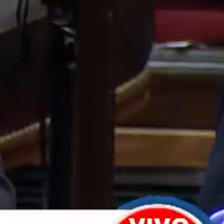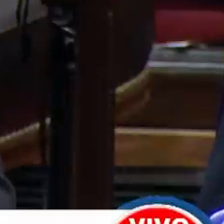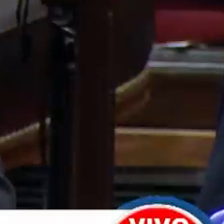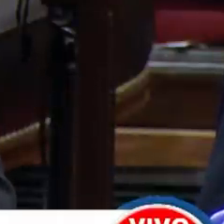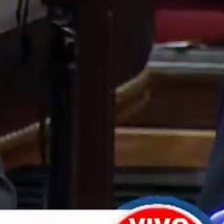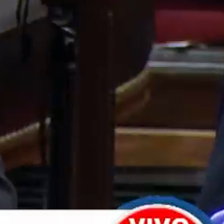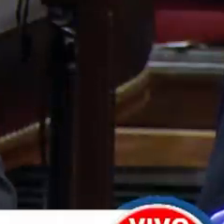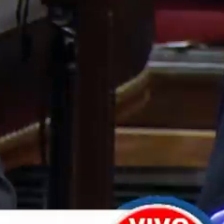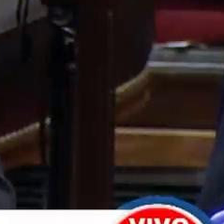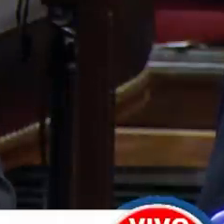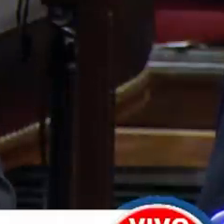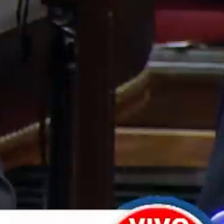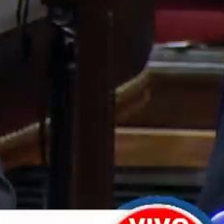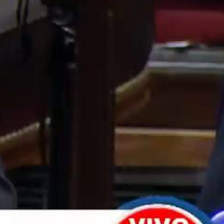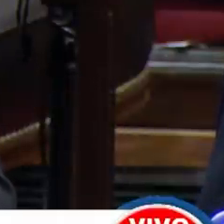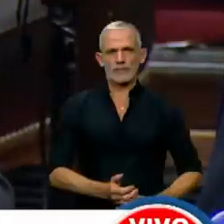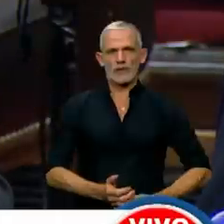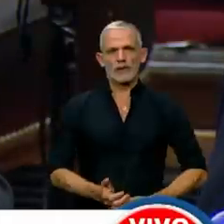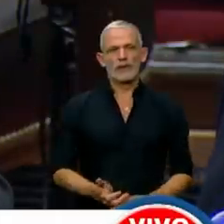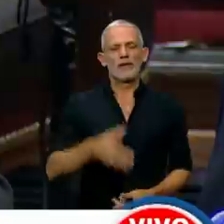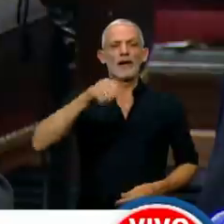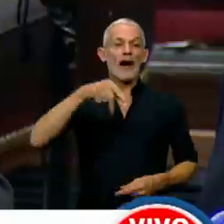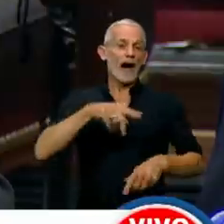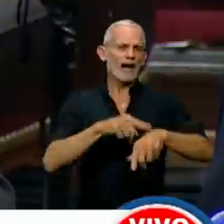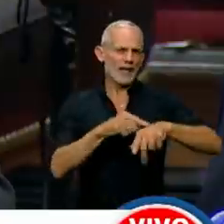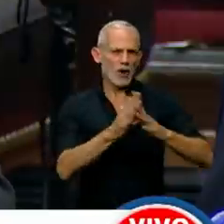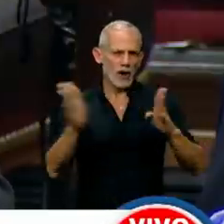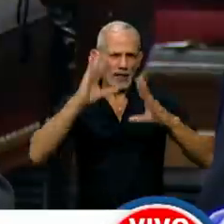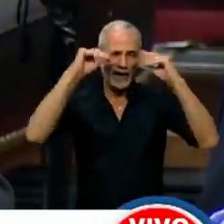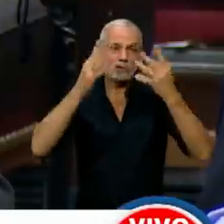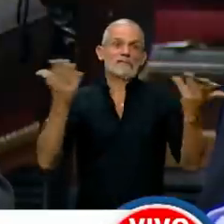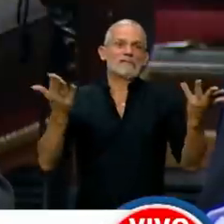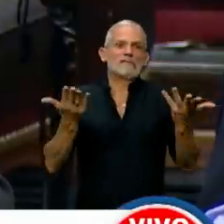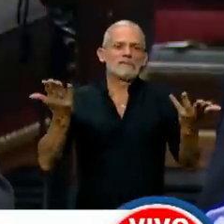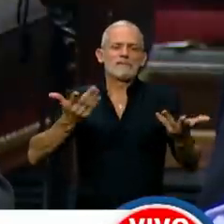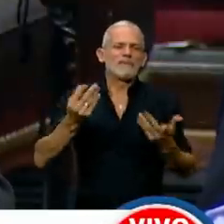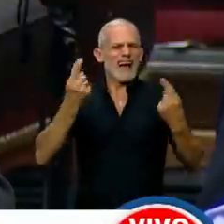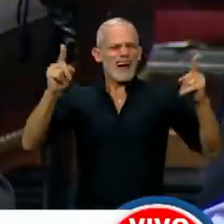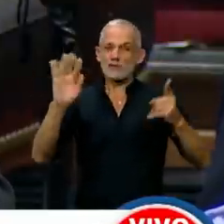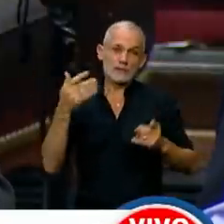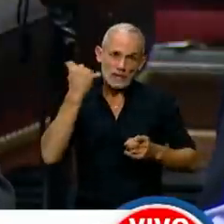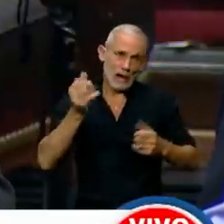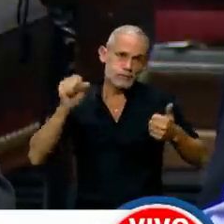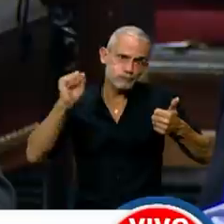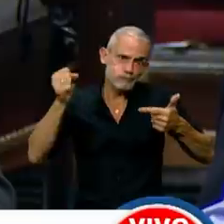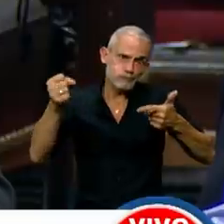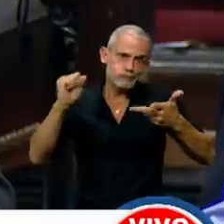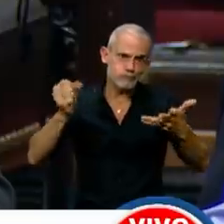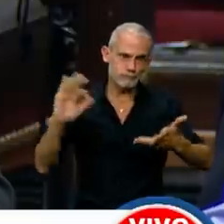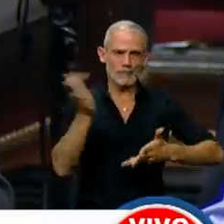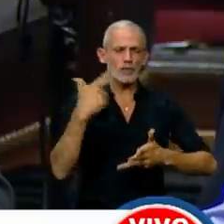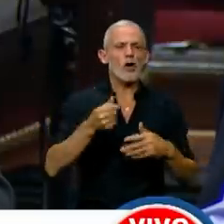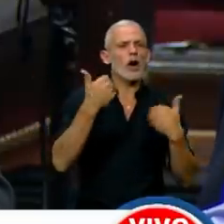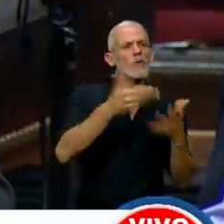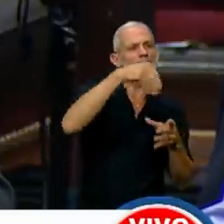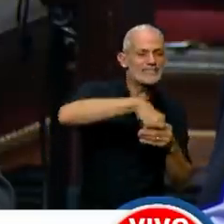la noche es difícil ser este original sobre las razones que nos llevan a acompañar o